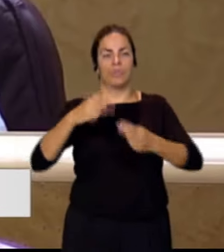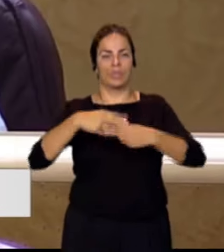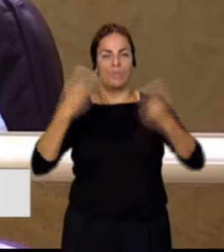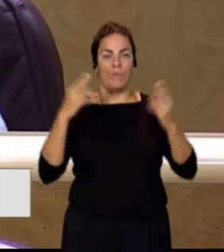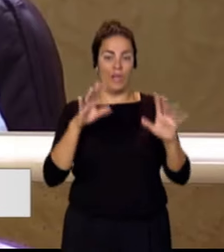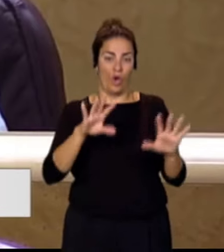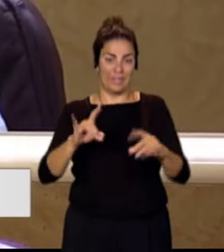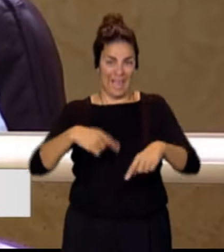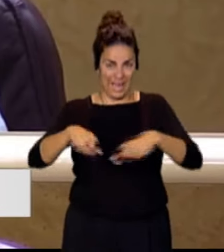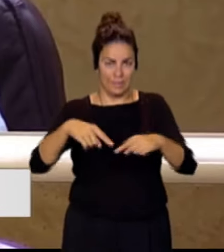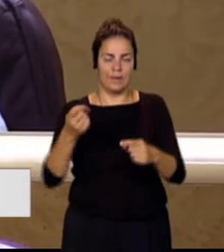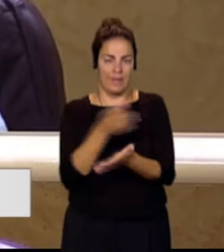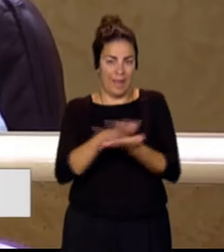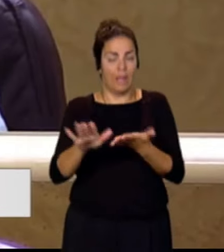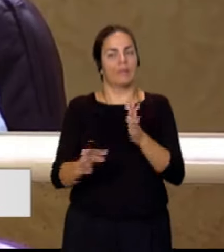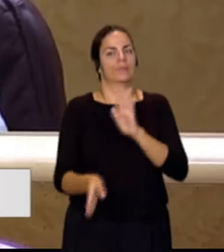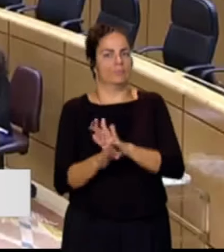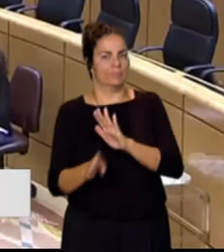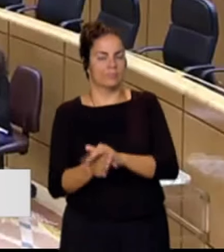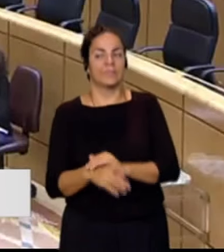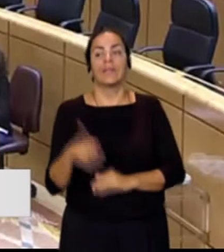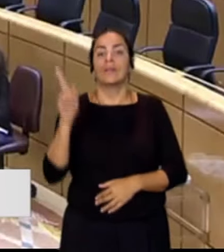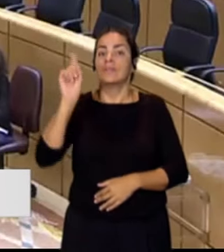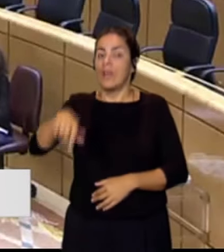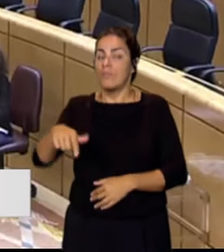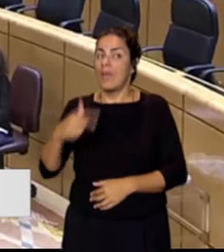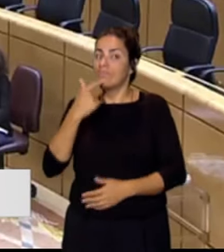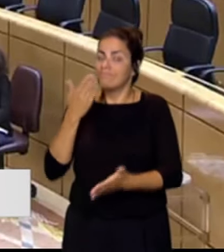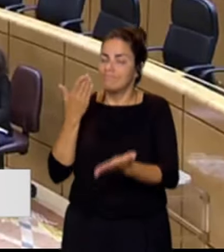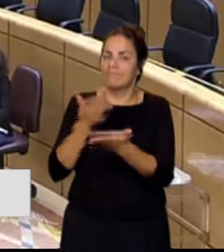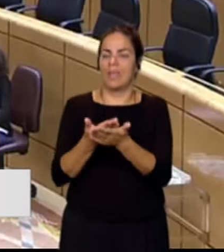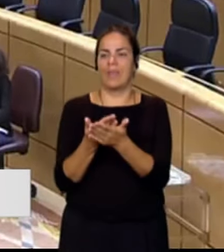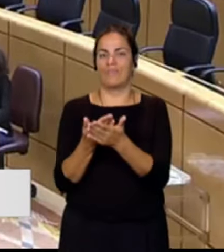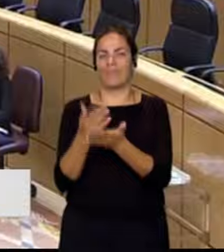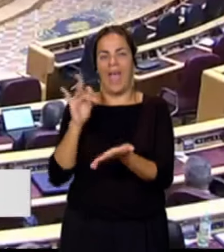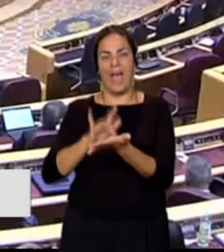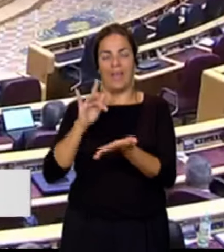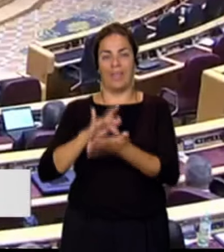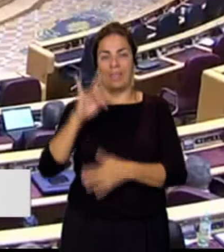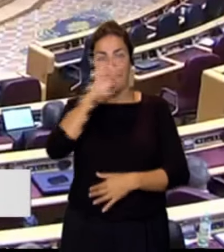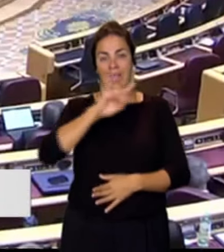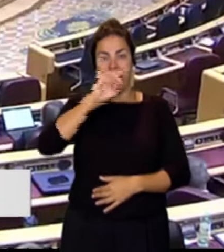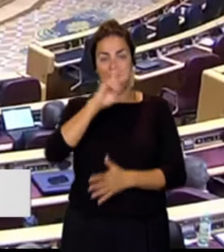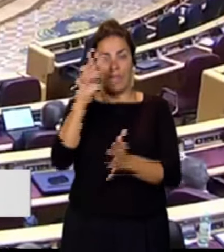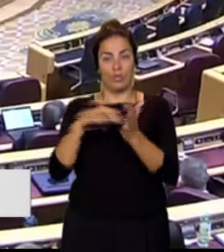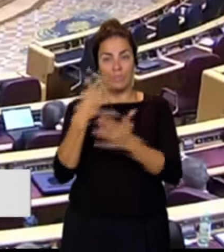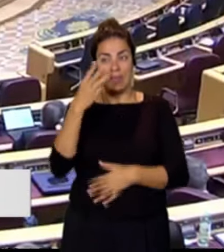terrestre también reclaman agilizar la ejecución de la llamada agenda canaria